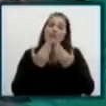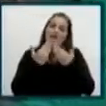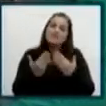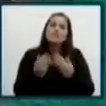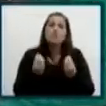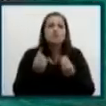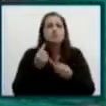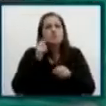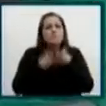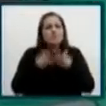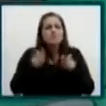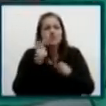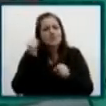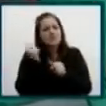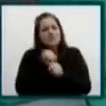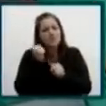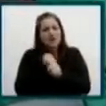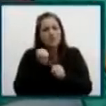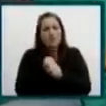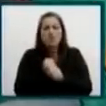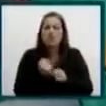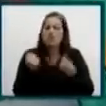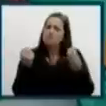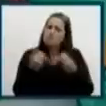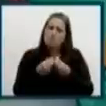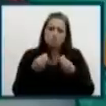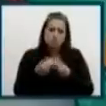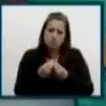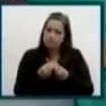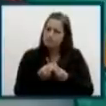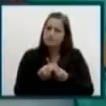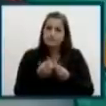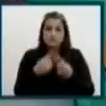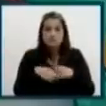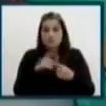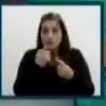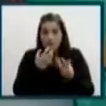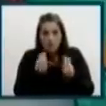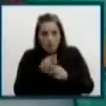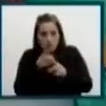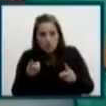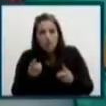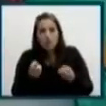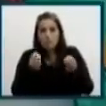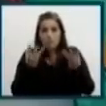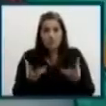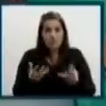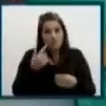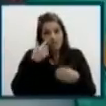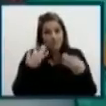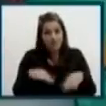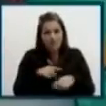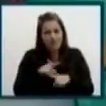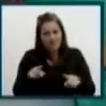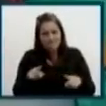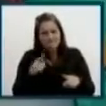que laburó como así, se dejó la vida en la cancha y faltaría pila de gente, ¿no? Porque la verdad que fue admirable la cantidad